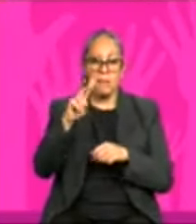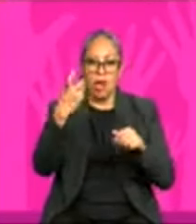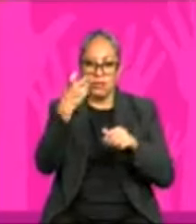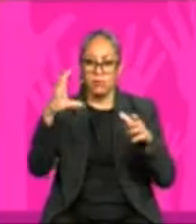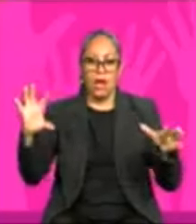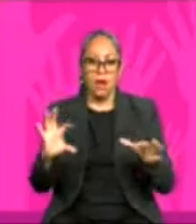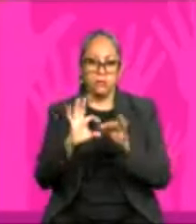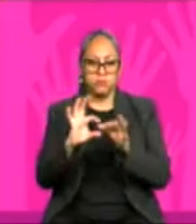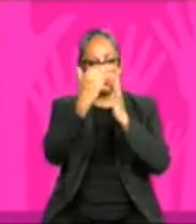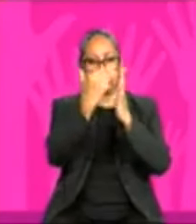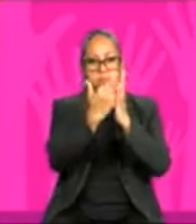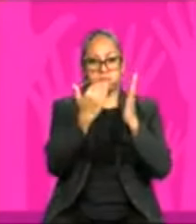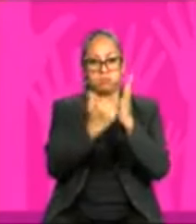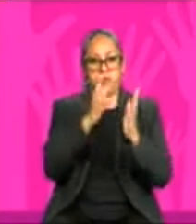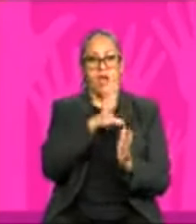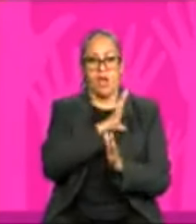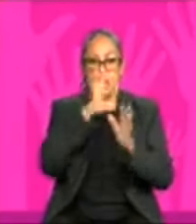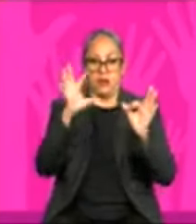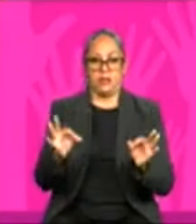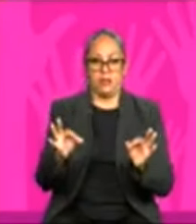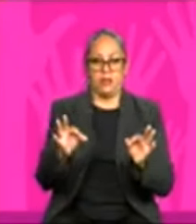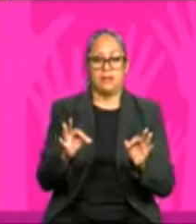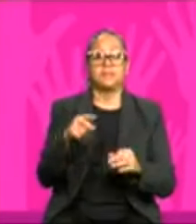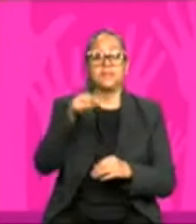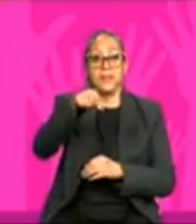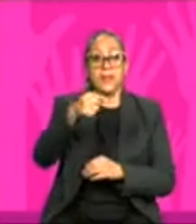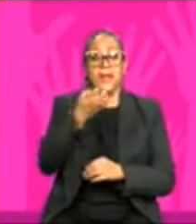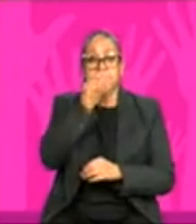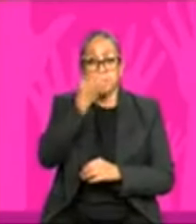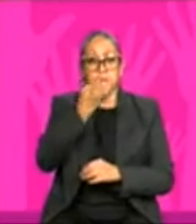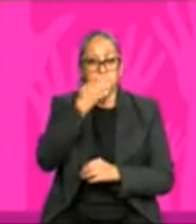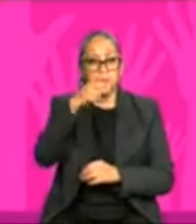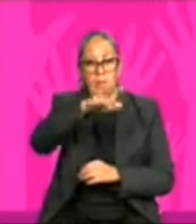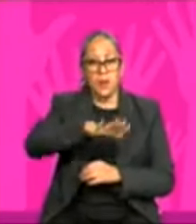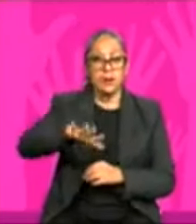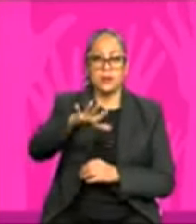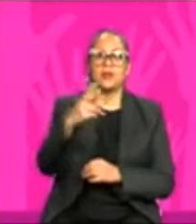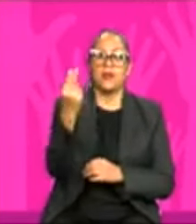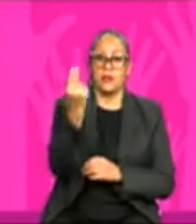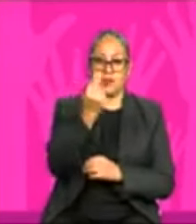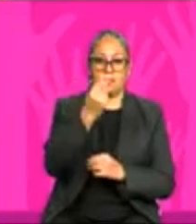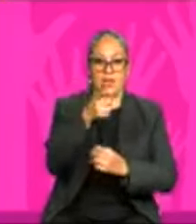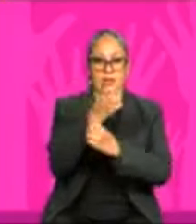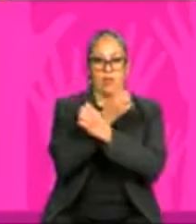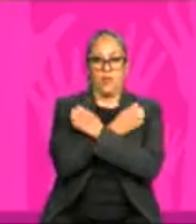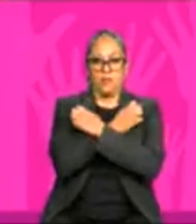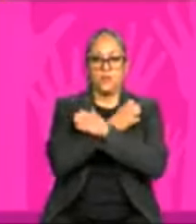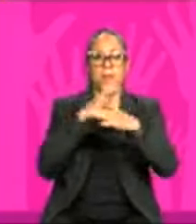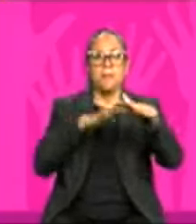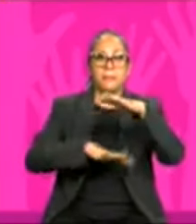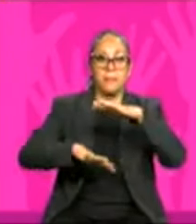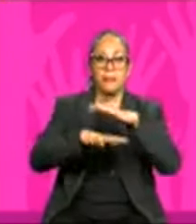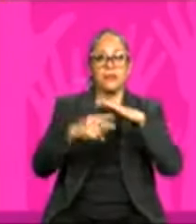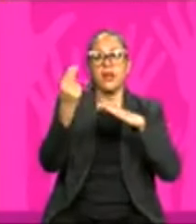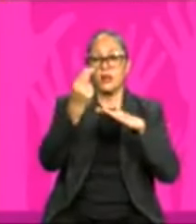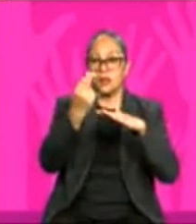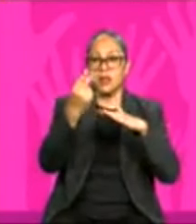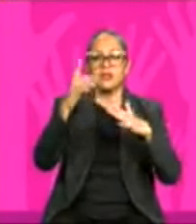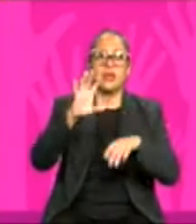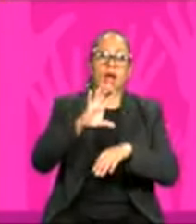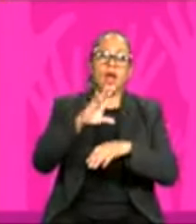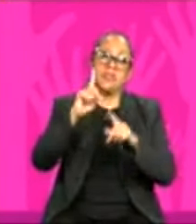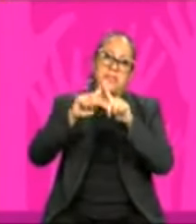de certificación. Nuestra infraestructura educativa garantizará que todas las escuelas de educación básica tengan los servicios de